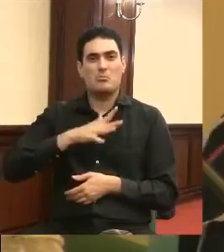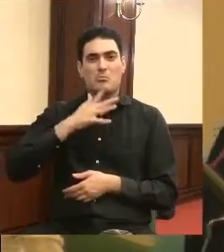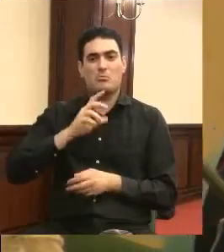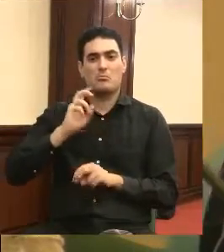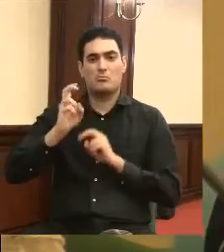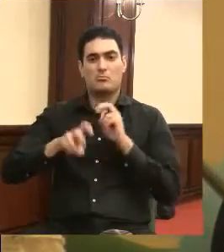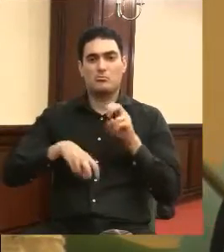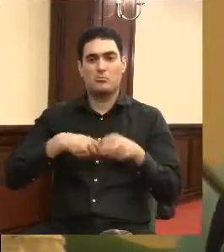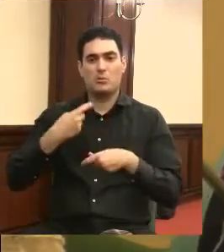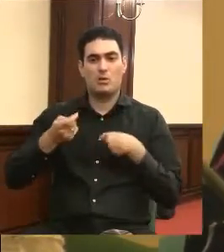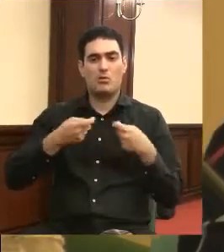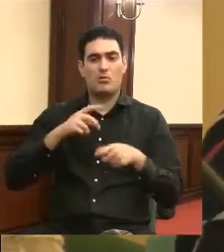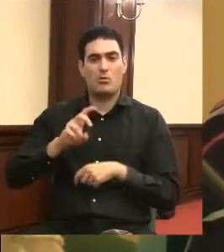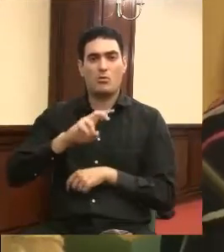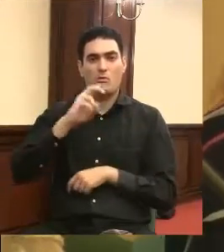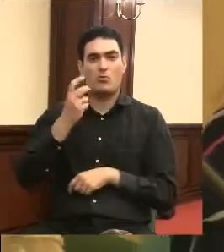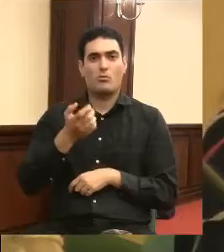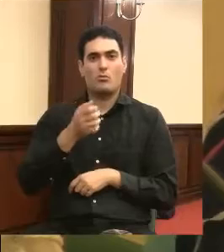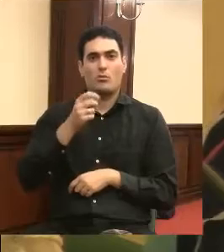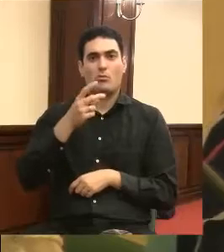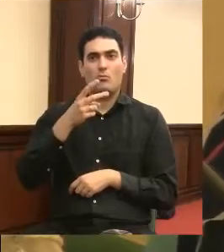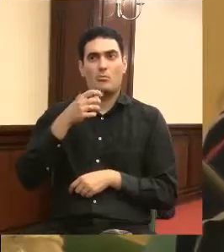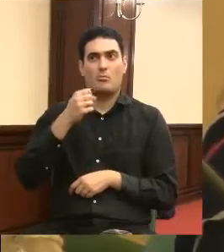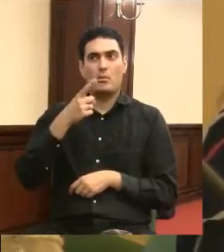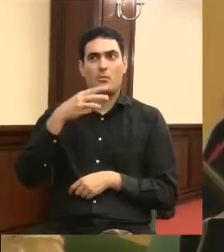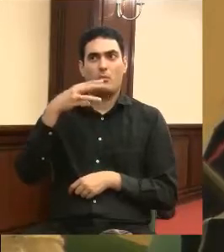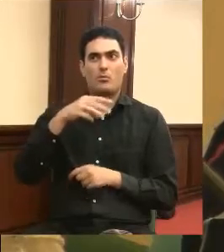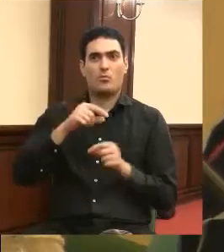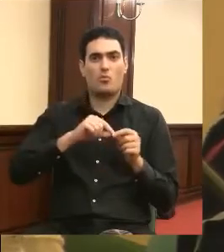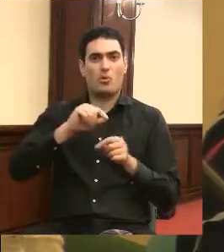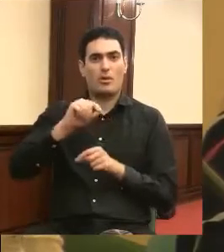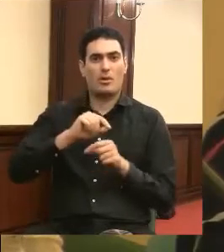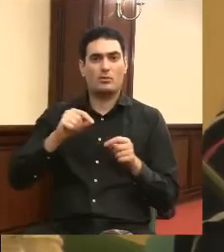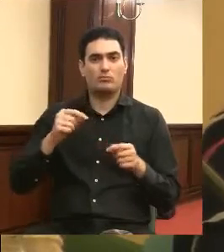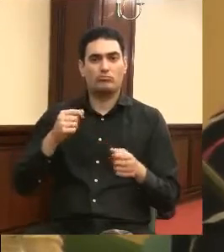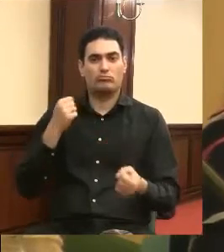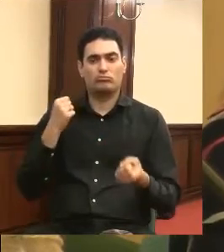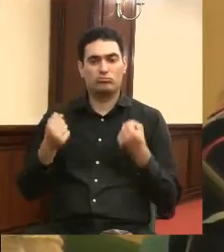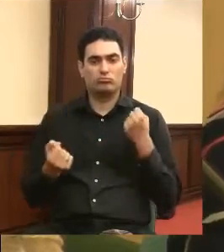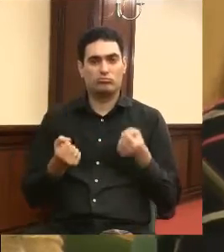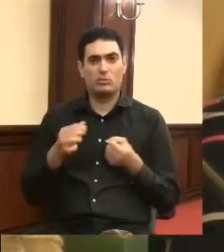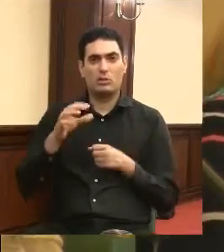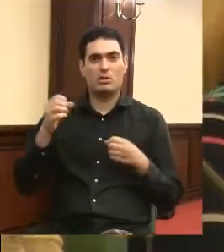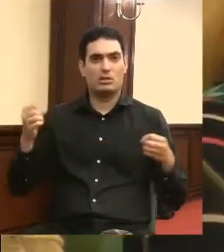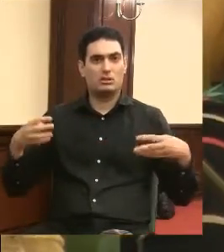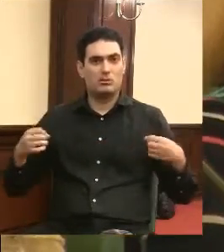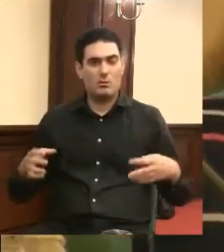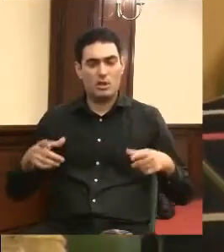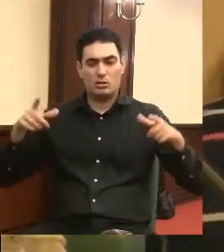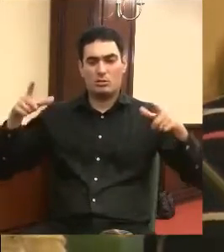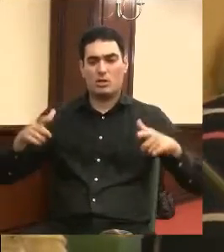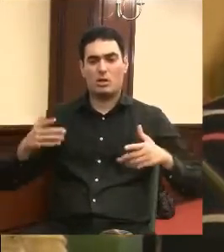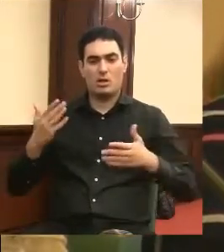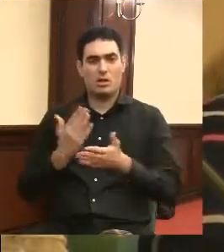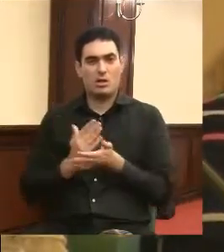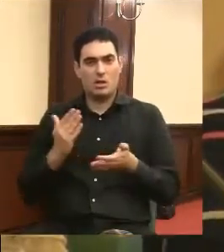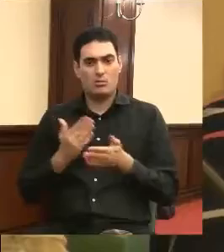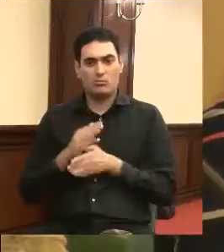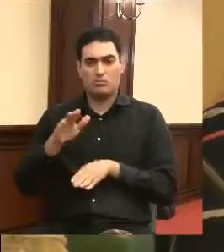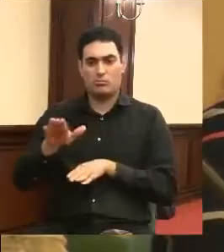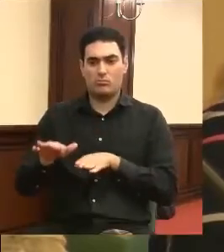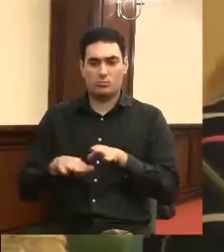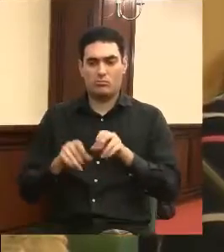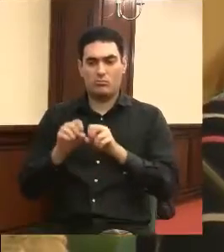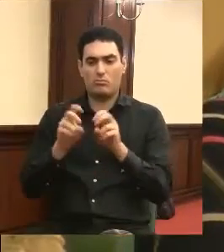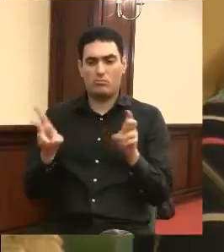solo así se entiende un centro que no parece reconvertible en otro negocio. Con más de 1.000 metros cuadrados para sala fitness,